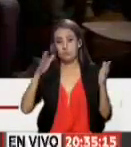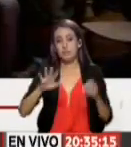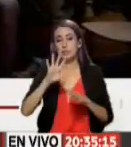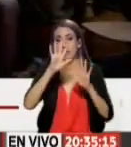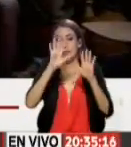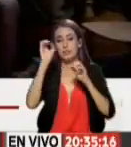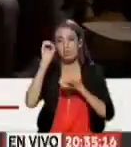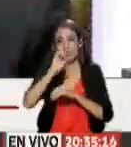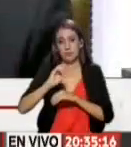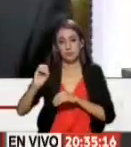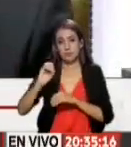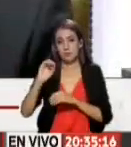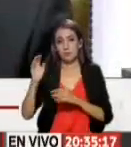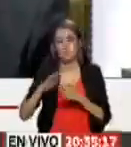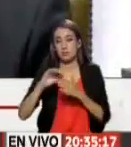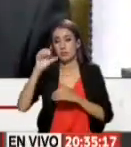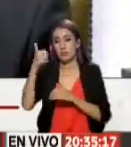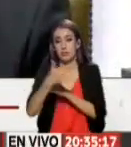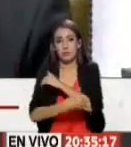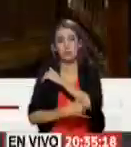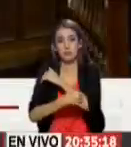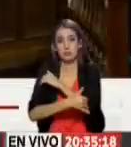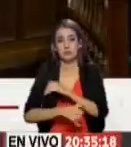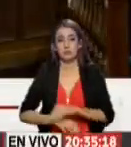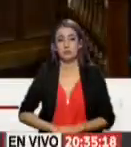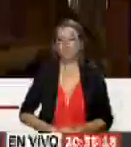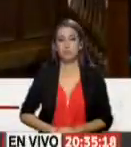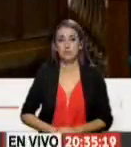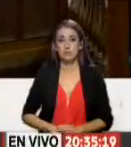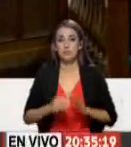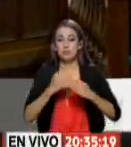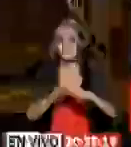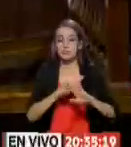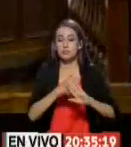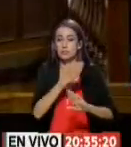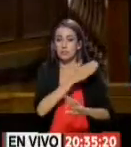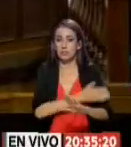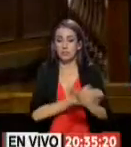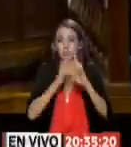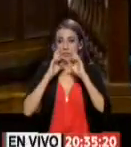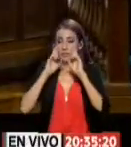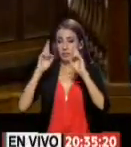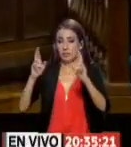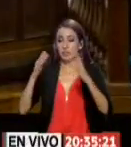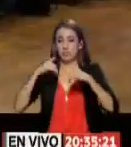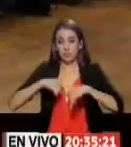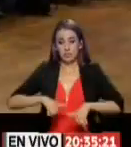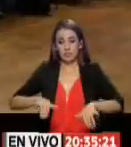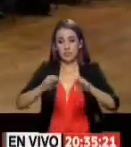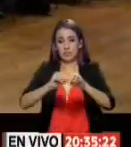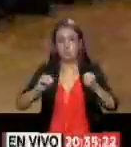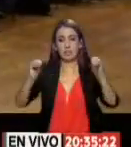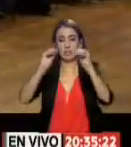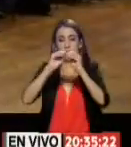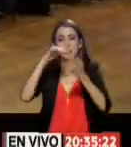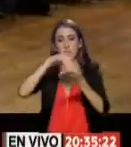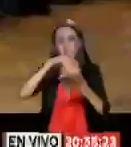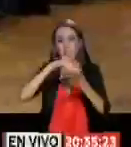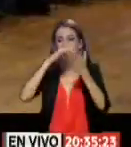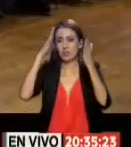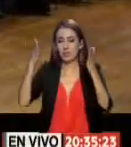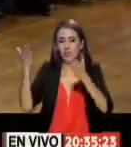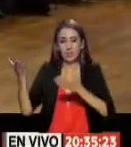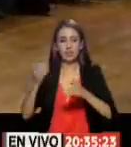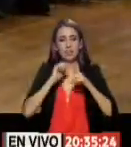todos los estudiantes extranjeros en nuestro país. Previo a este reconocimiento, el presidente Moreno mantuvo un encuentro con estudiantes de ecuatorianos que